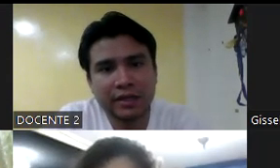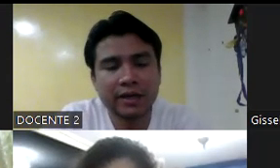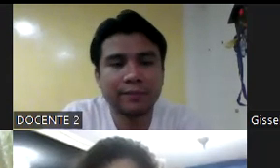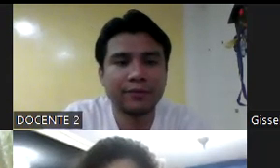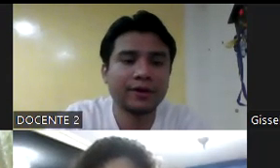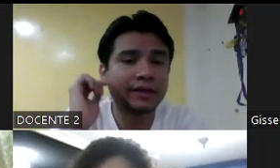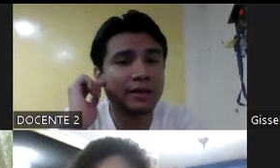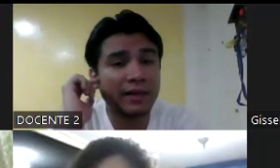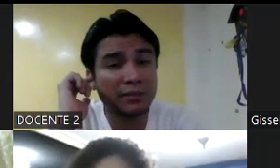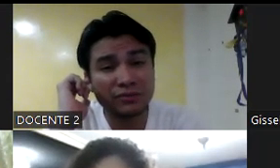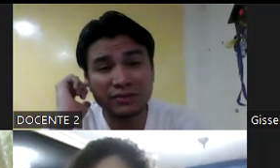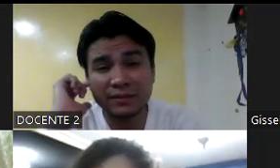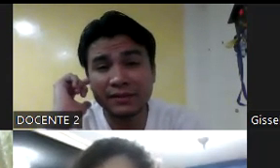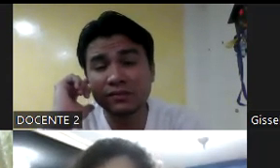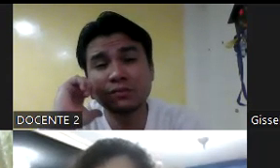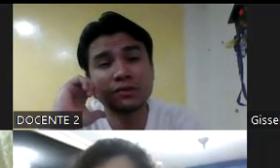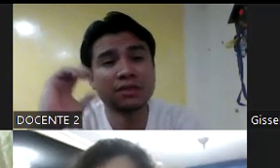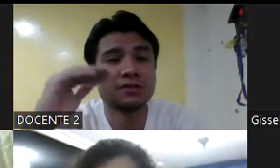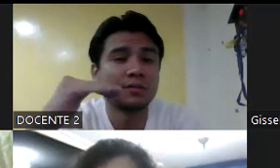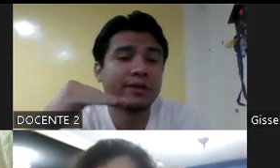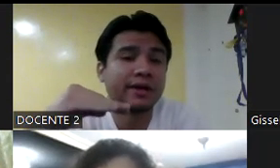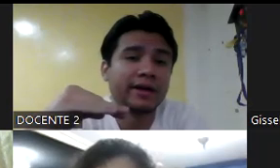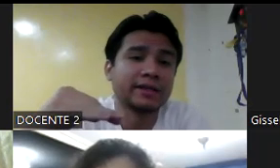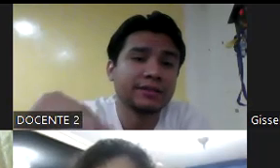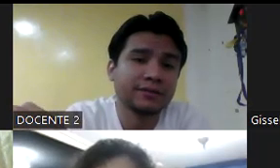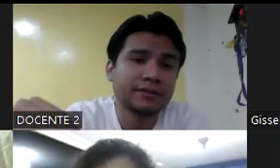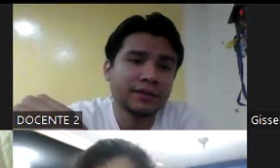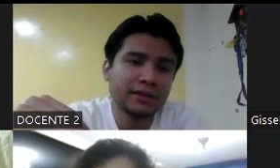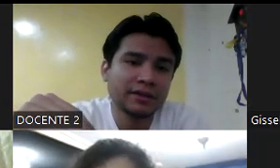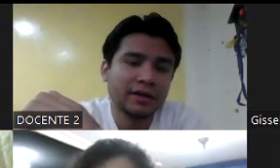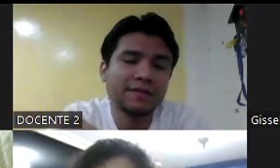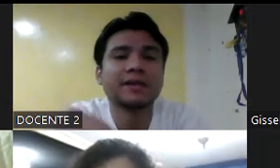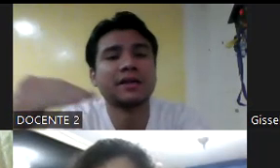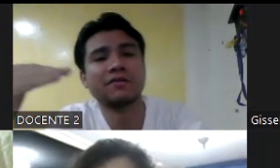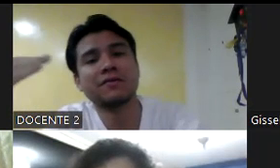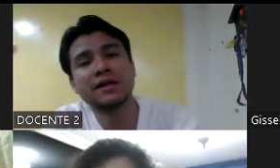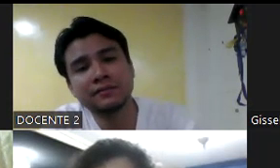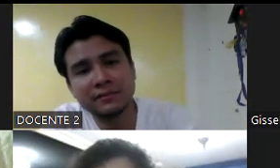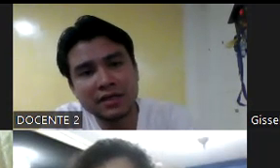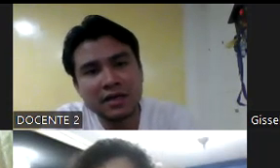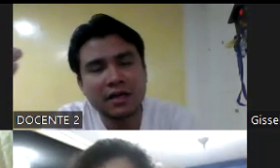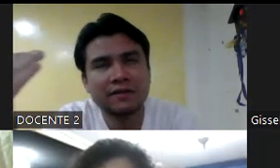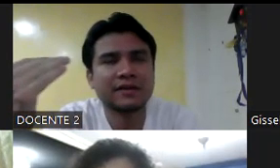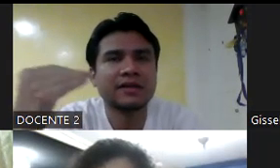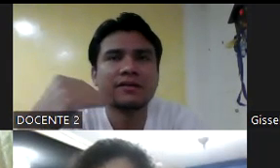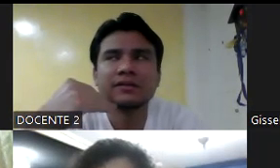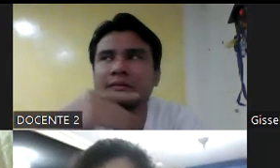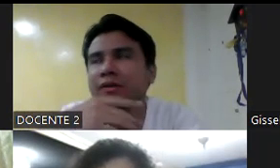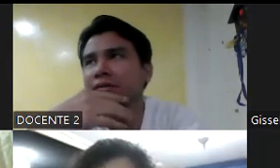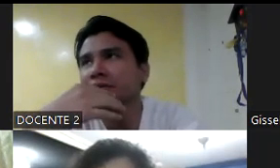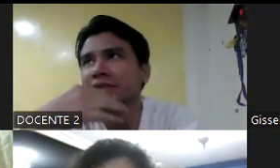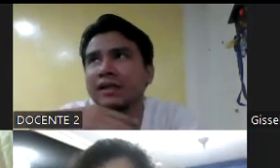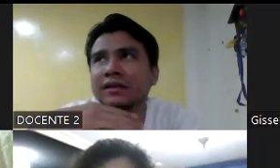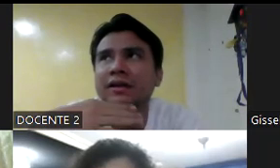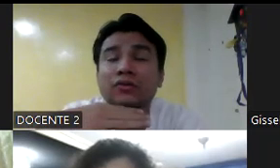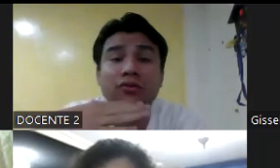sabemos. Ejemplo, el tramal produce a veces un proceso como de relajación. El fentanilo igual. El fentanilo es como